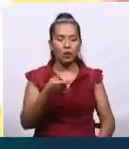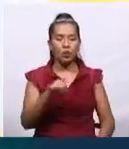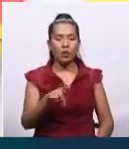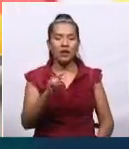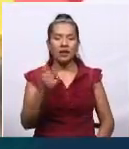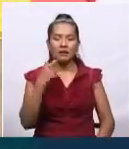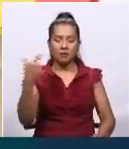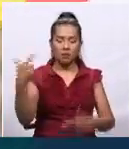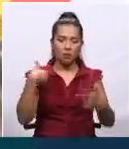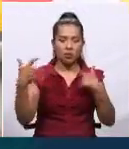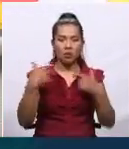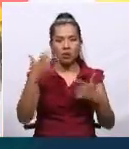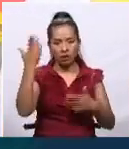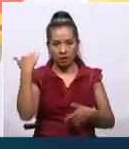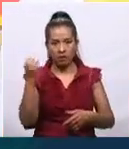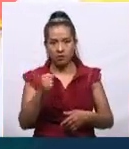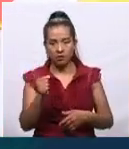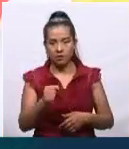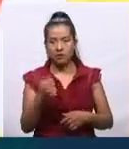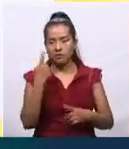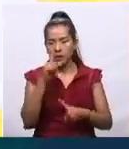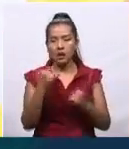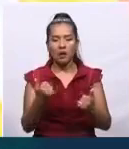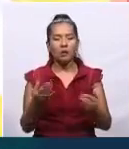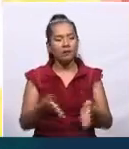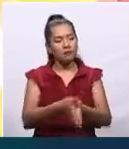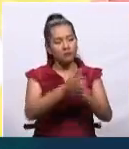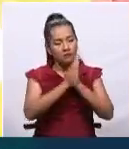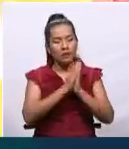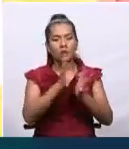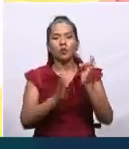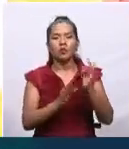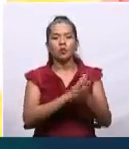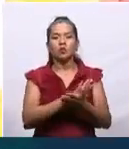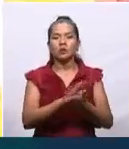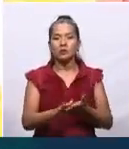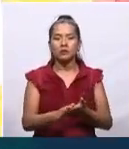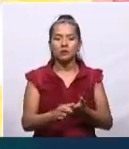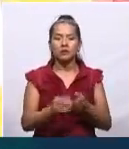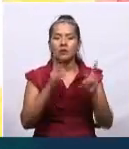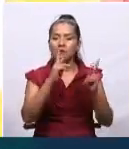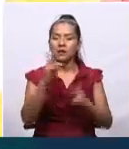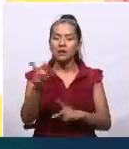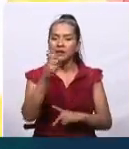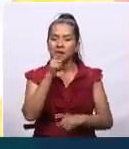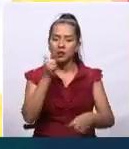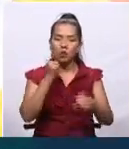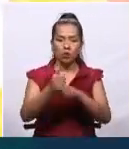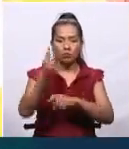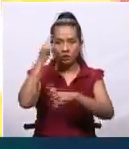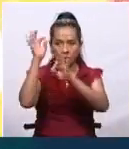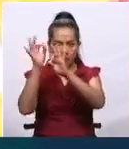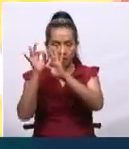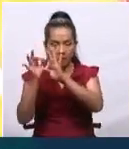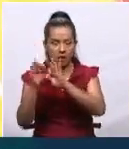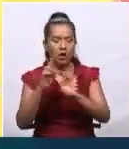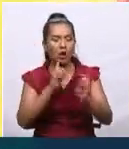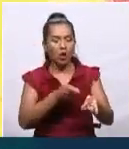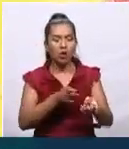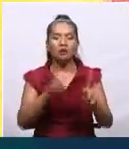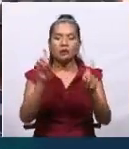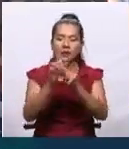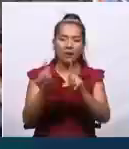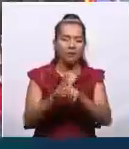balearon. Por eso nosotros pedimos justicia. Los autores intelectuales materiales no están en